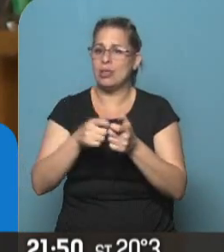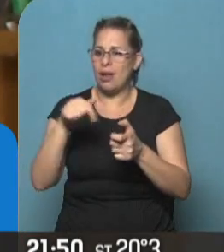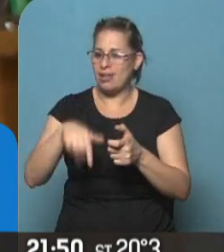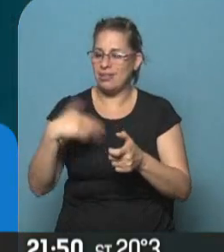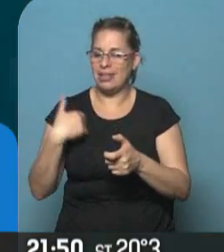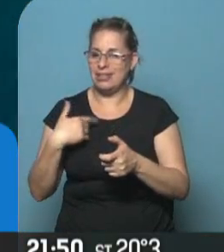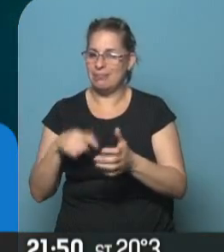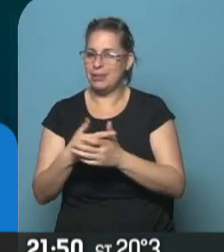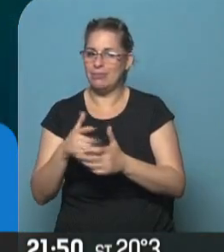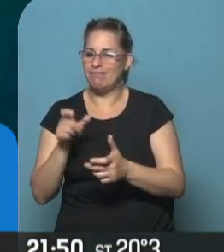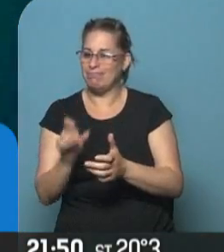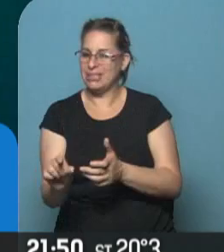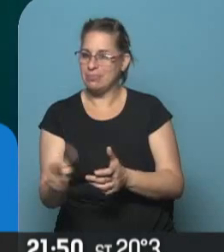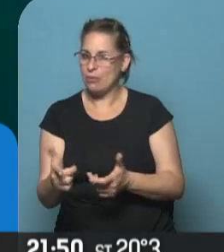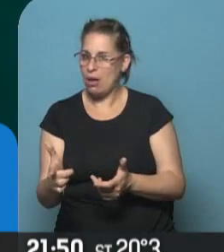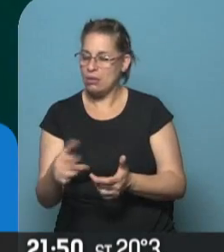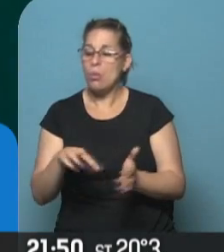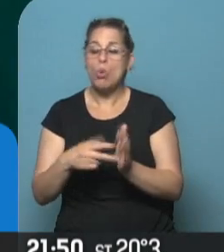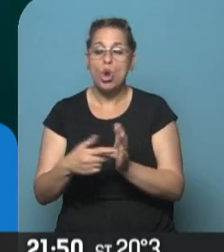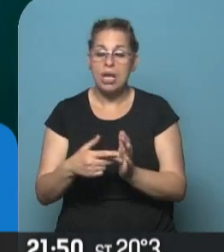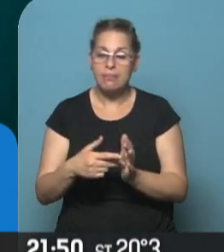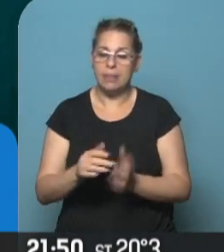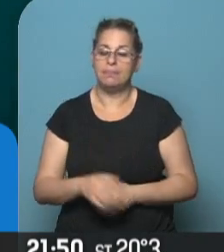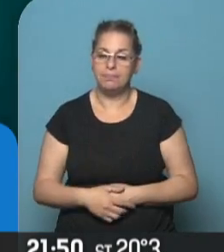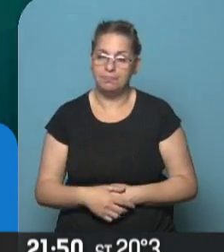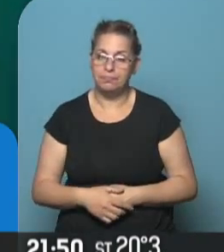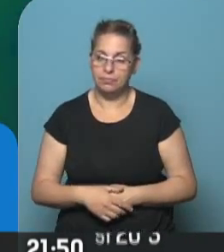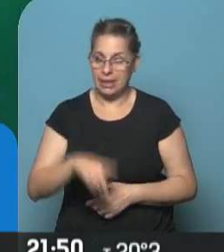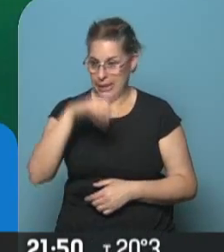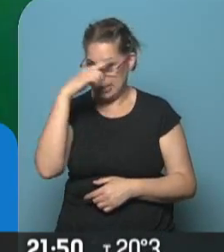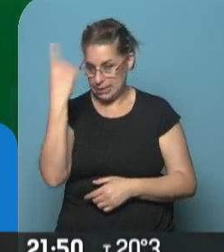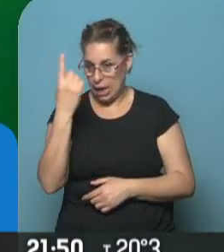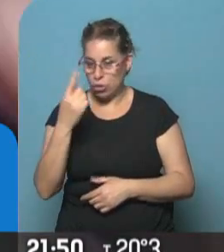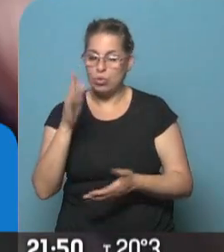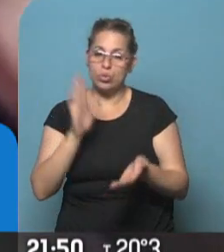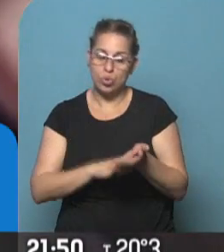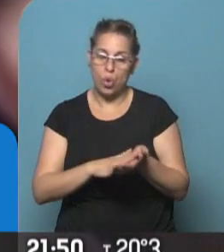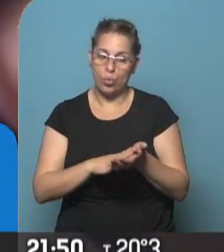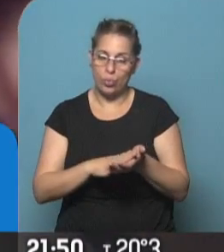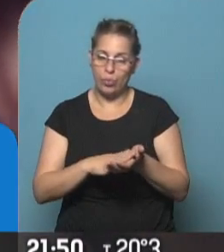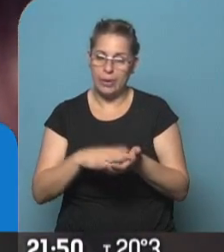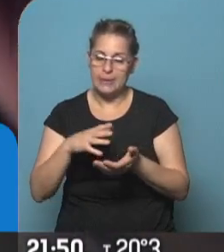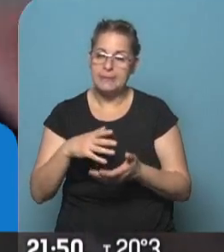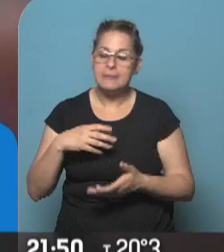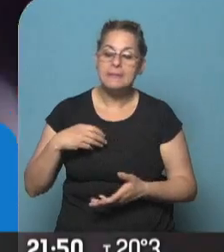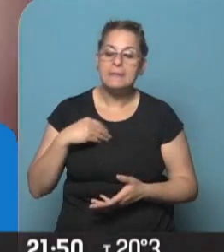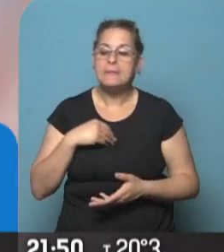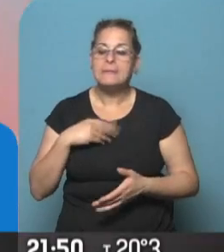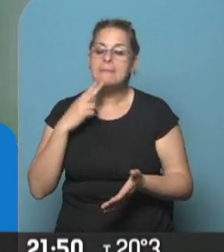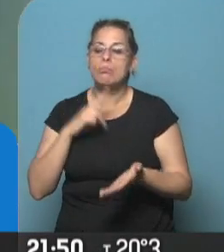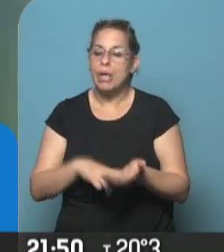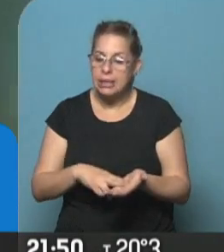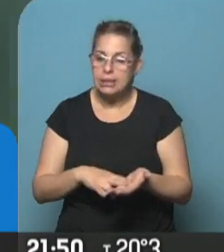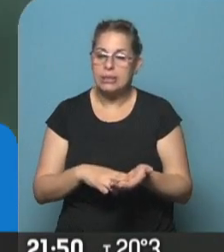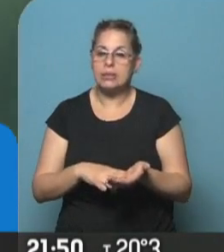puede ponerle un chip este es un problema que es principalmente del estado en términos de percepción de impuestos y